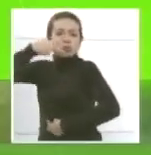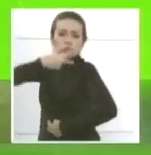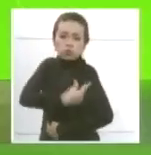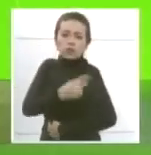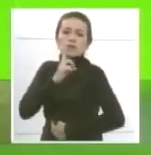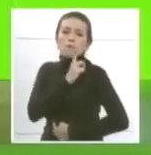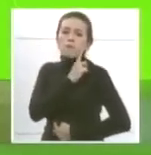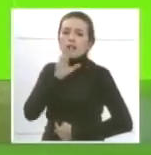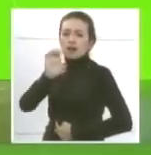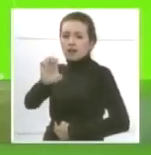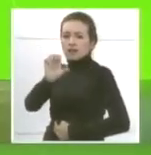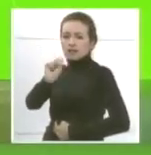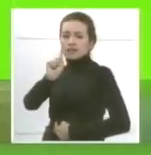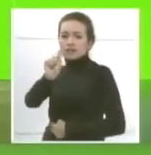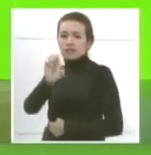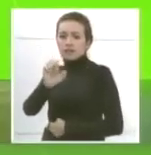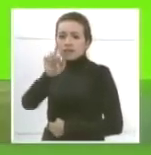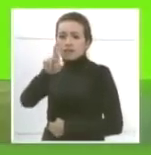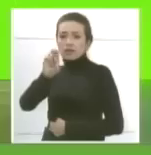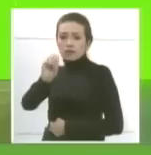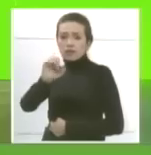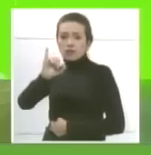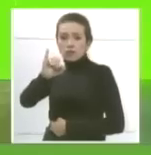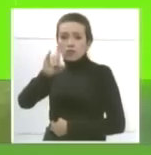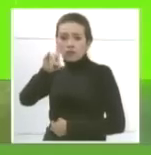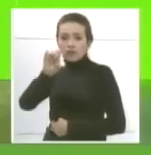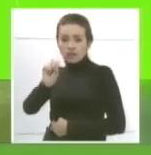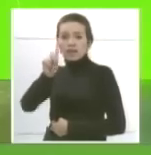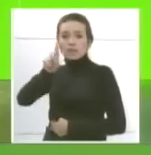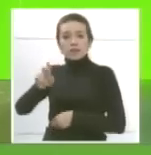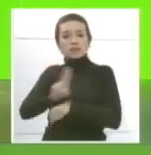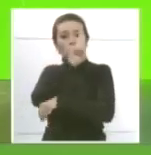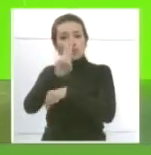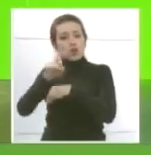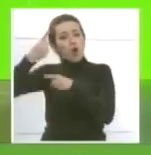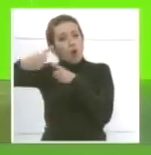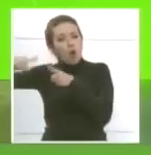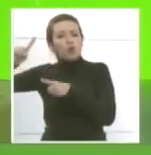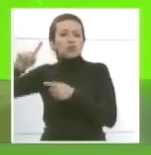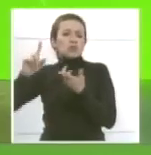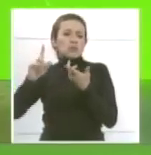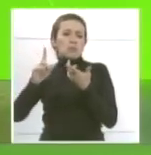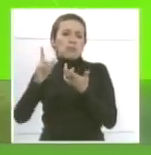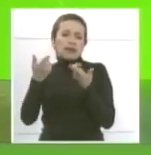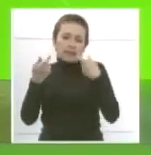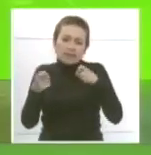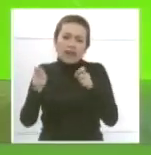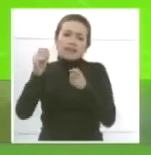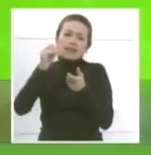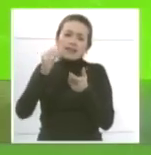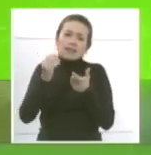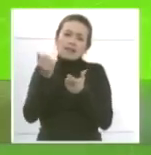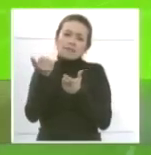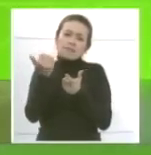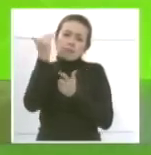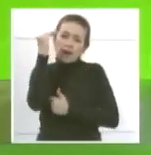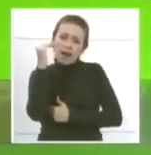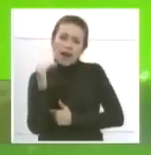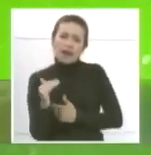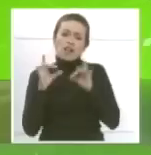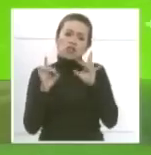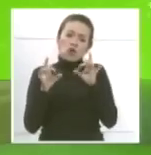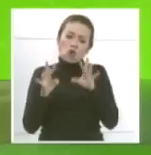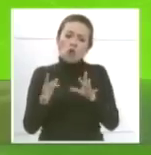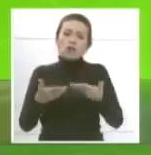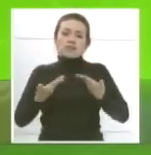inyectado, y se utilizan una serie de medios físicos para aliviar el dolor, ultrasonido, TENS,